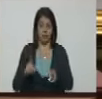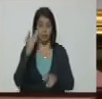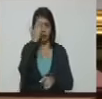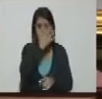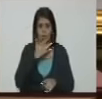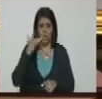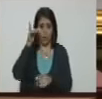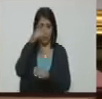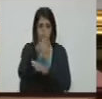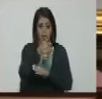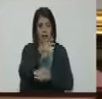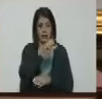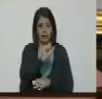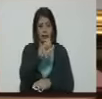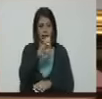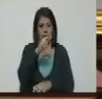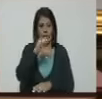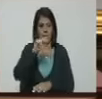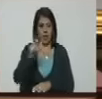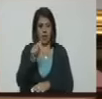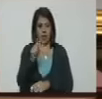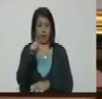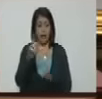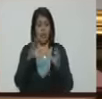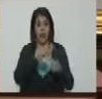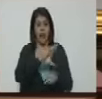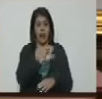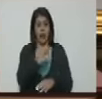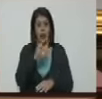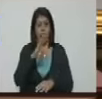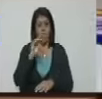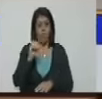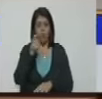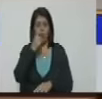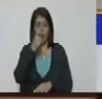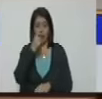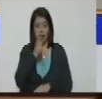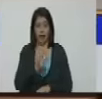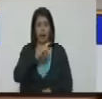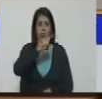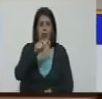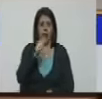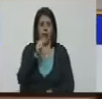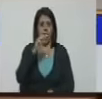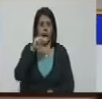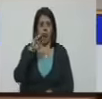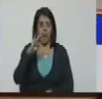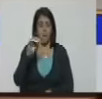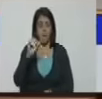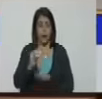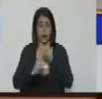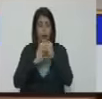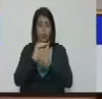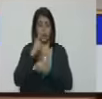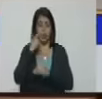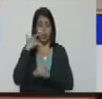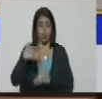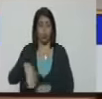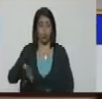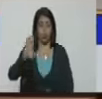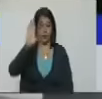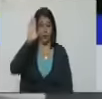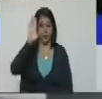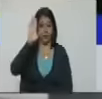la República del Senegal, concurrente ante la República de Cabo Verde y la República de Gambia. Sírvanse en manifestarlo con la señal